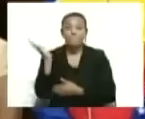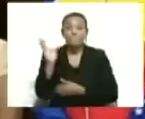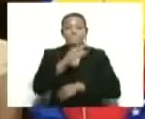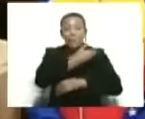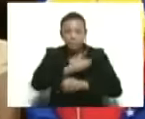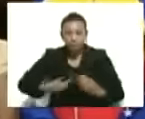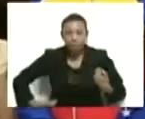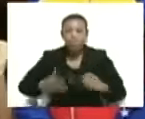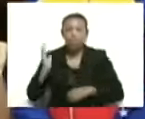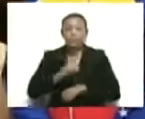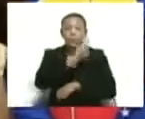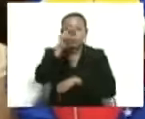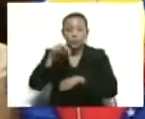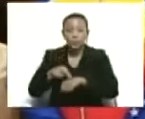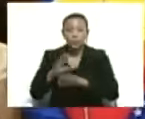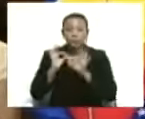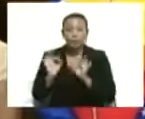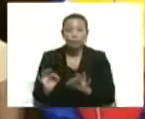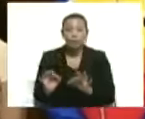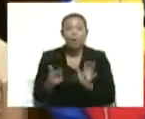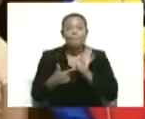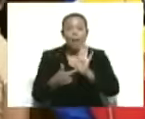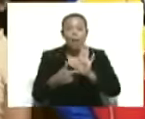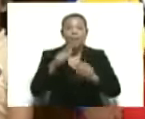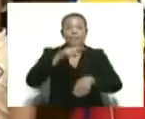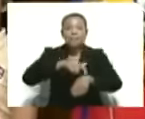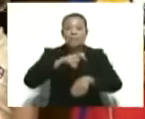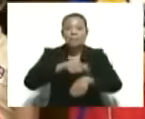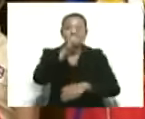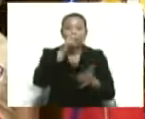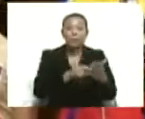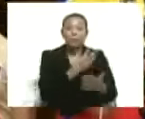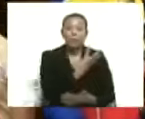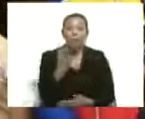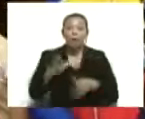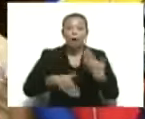Parlamento venezolano para el periodo legislativo